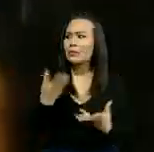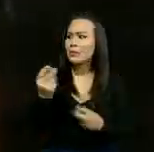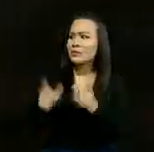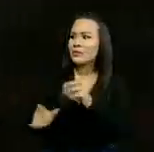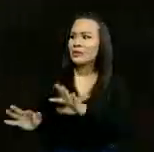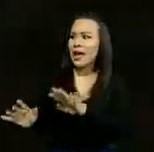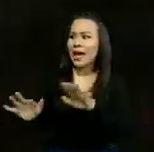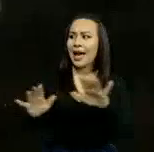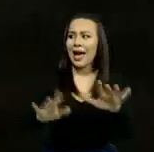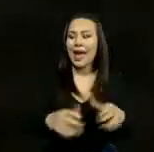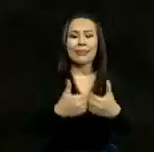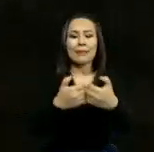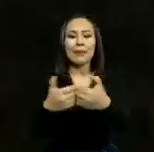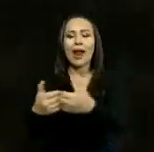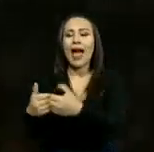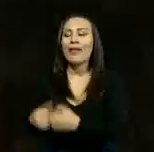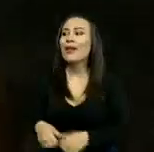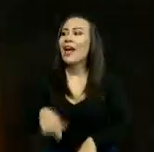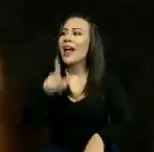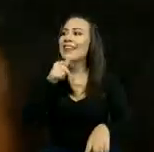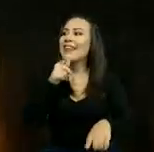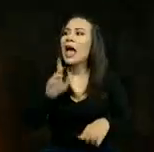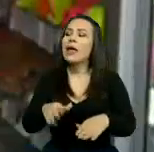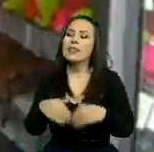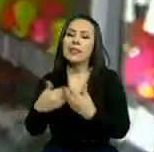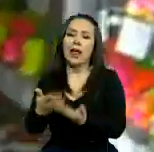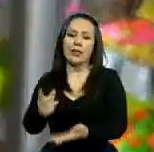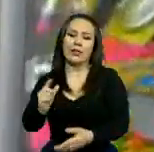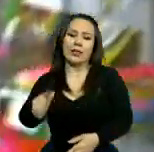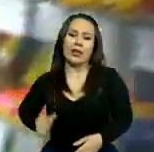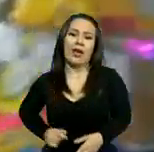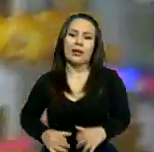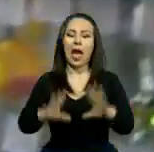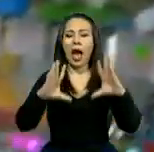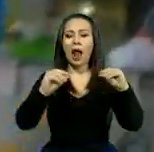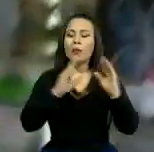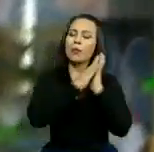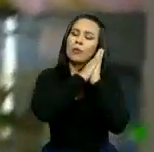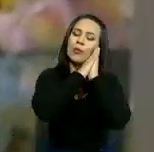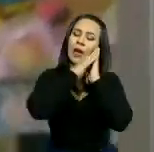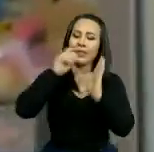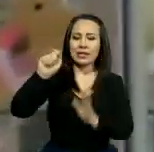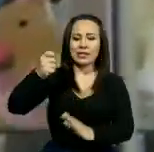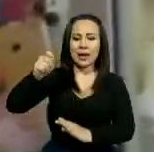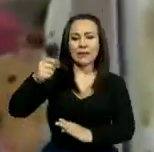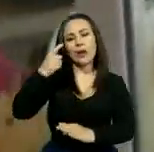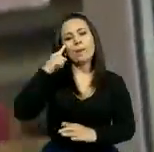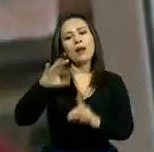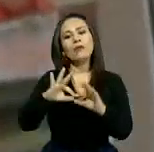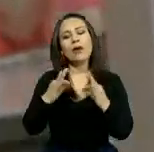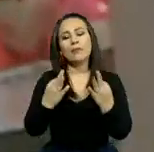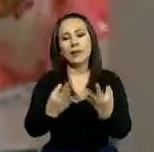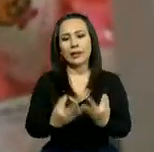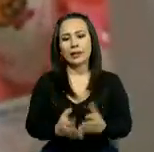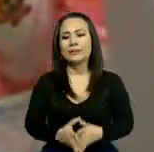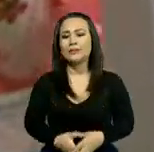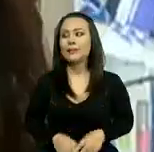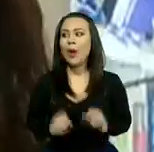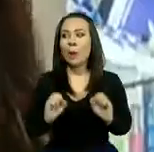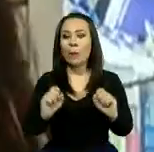pero también hubo quienes desean obsequiar un detalle como almohadas o llaveros para algún familiar. Una buena oportunidad